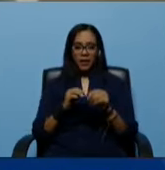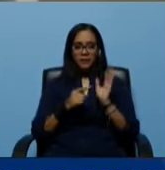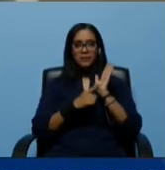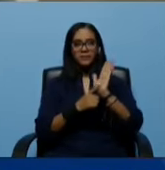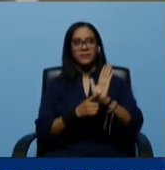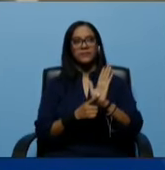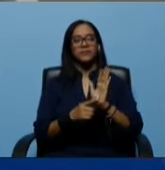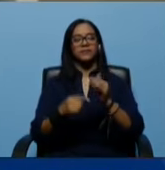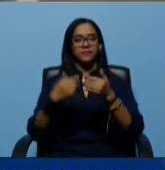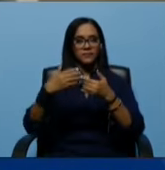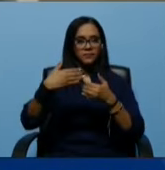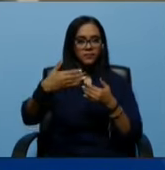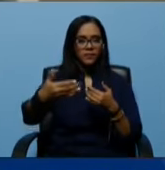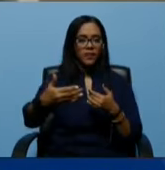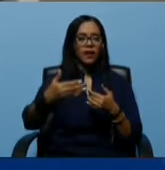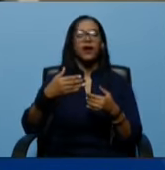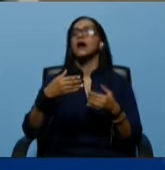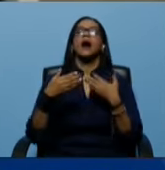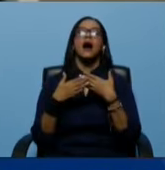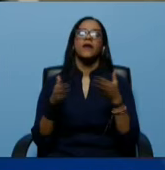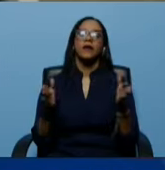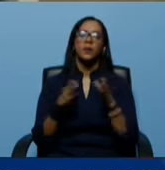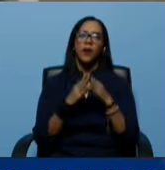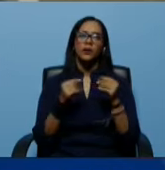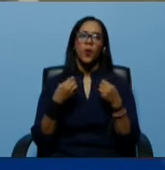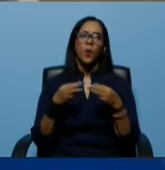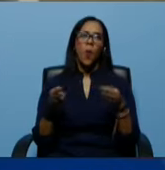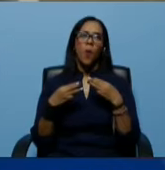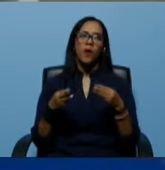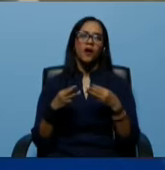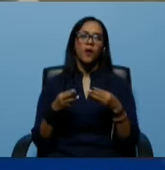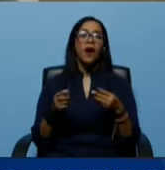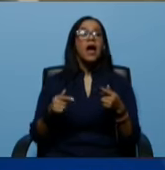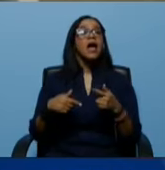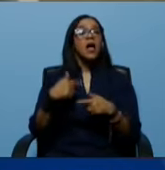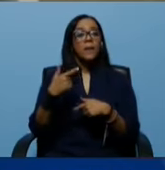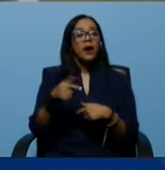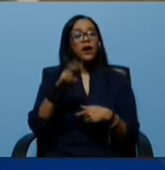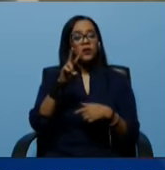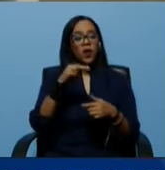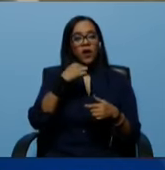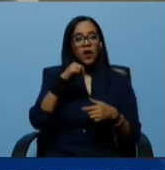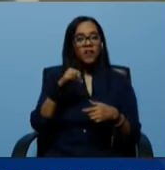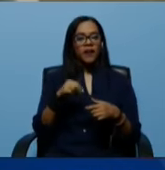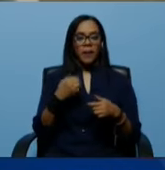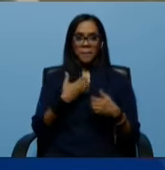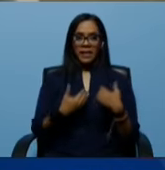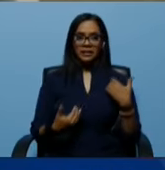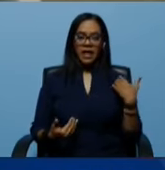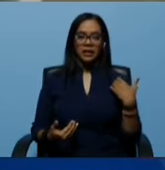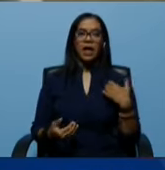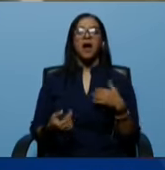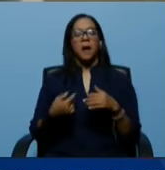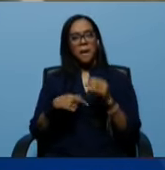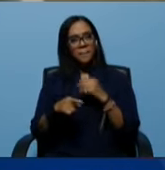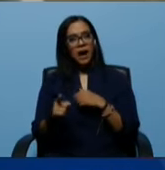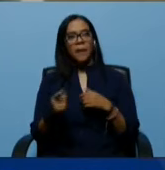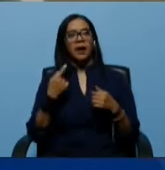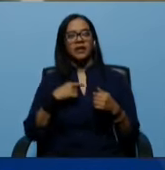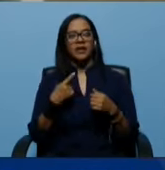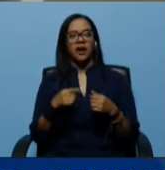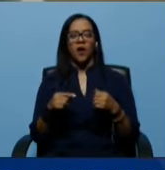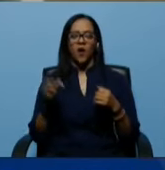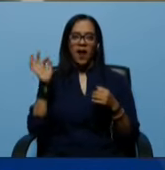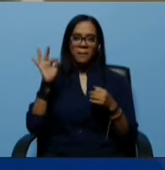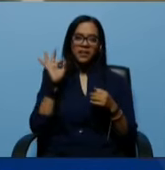exhibidas de ahora en adelante, abierto para todo el público. El próximo 2 de noviembre, presidente, vamos además a tener una